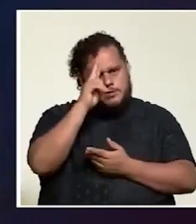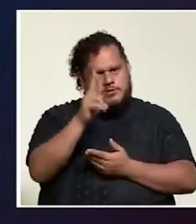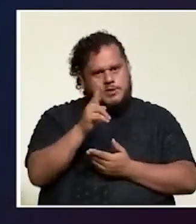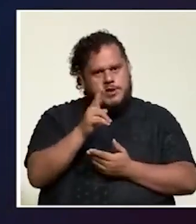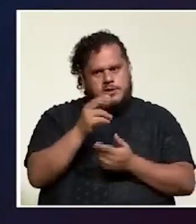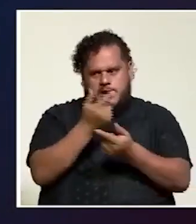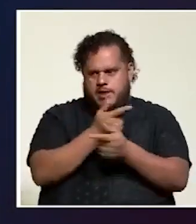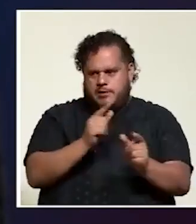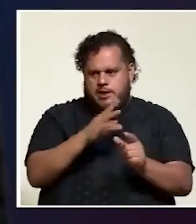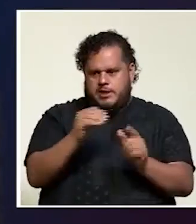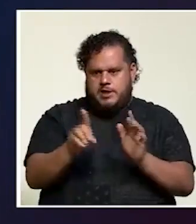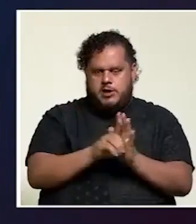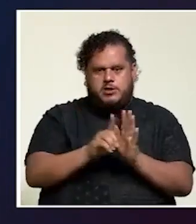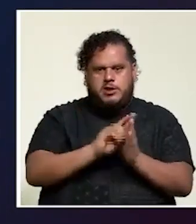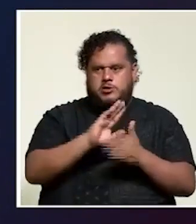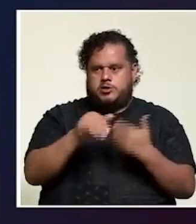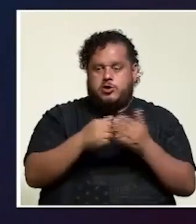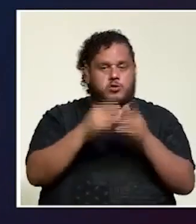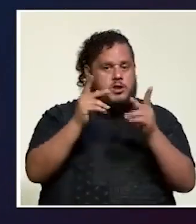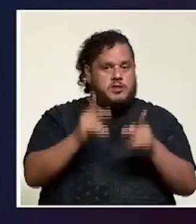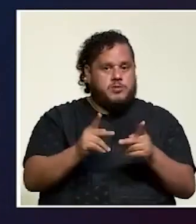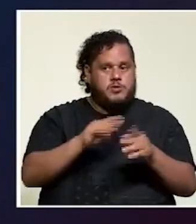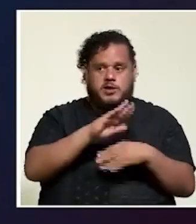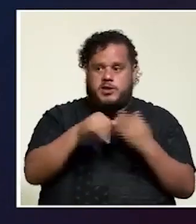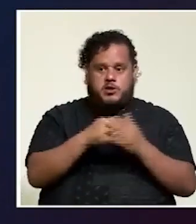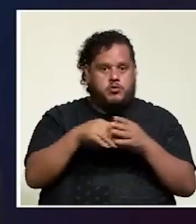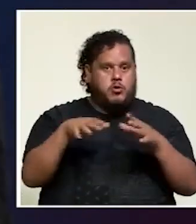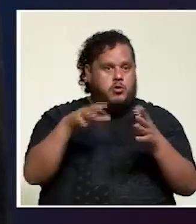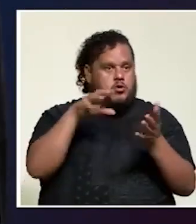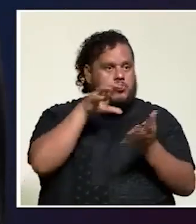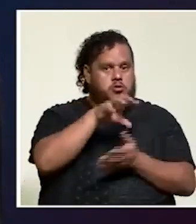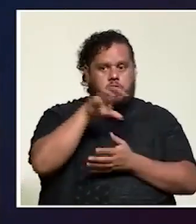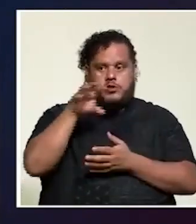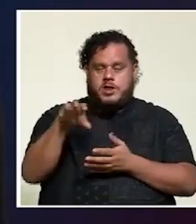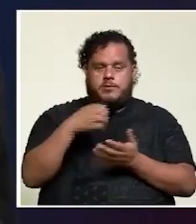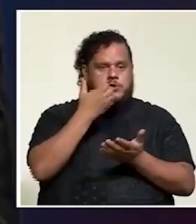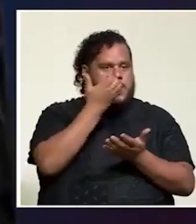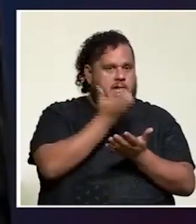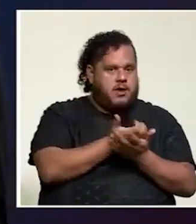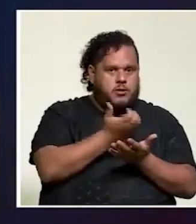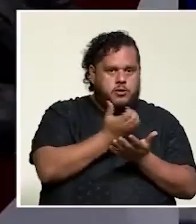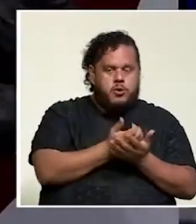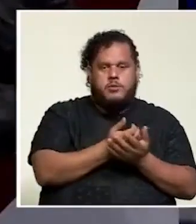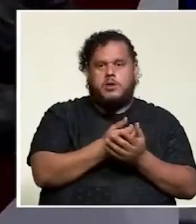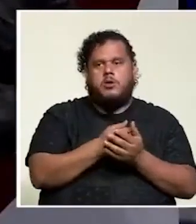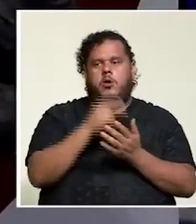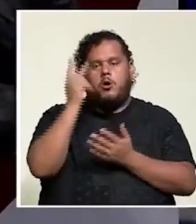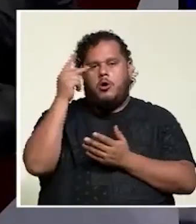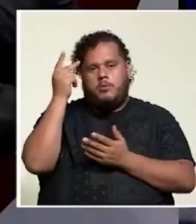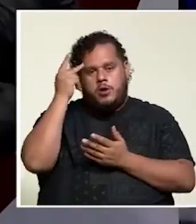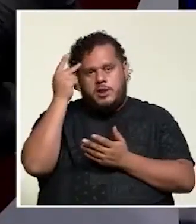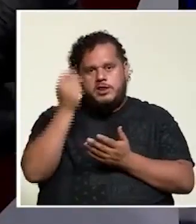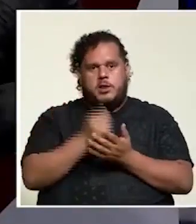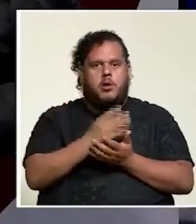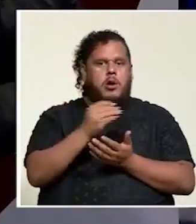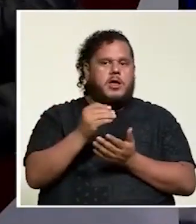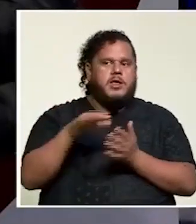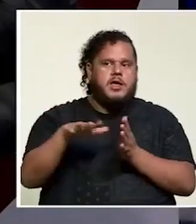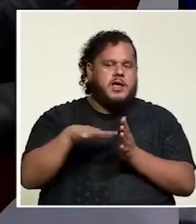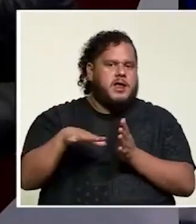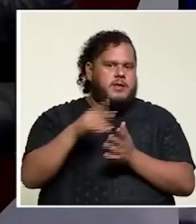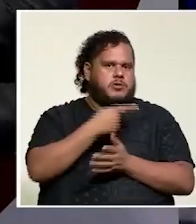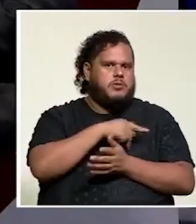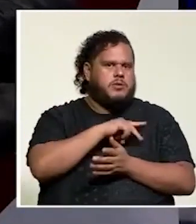las libertades y los derechos de todas las personas en todos los ámbitos, en el ámbito económico, en el ámbito político y en el